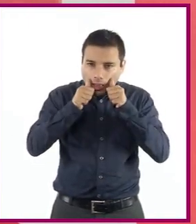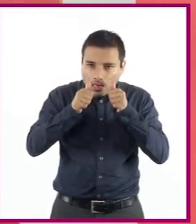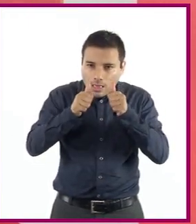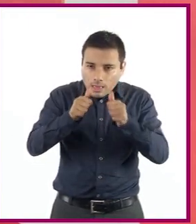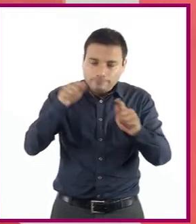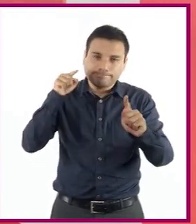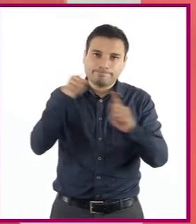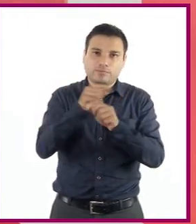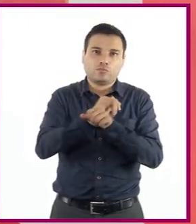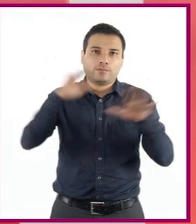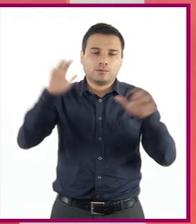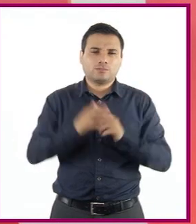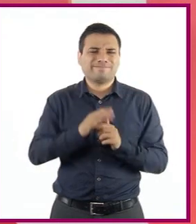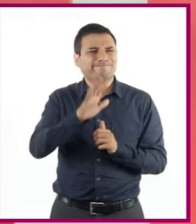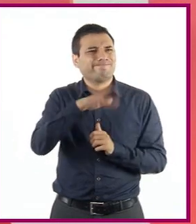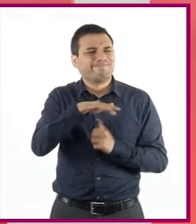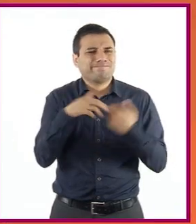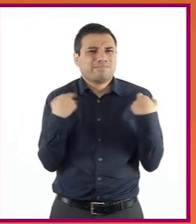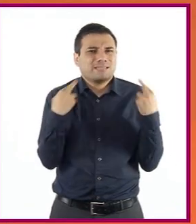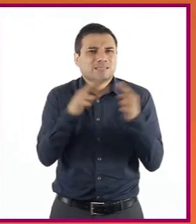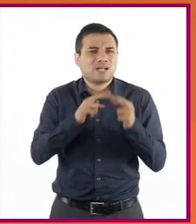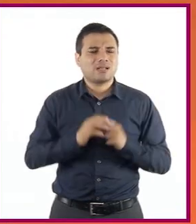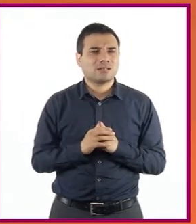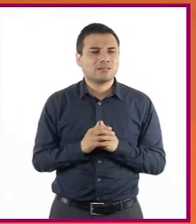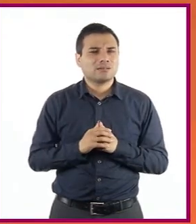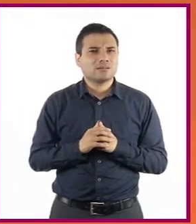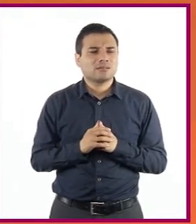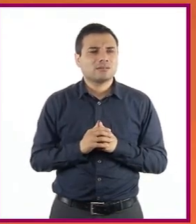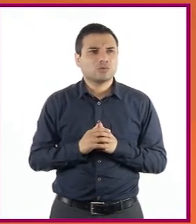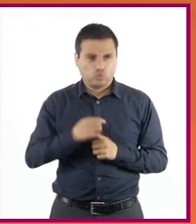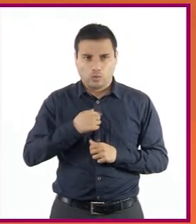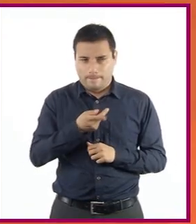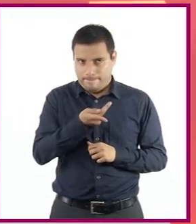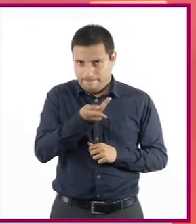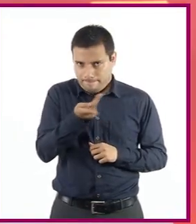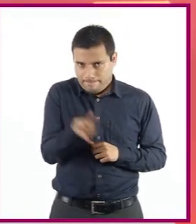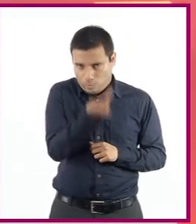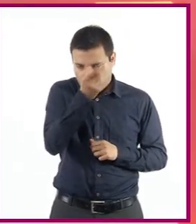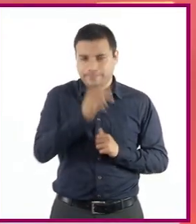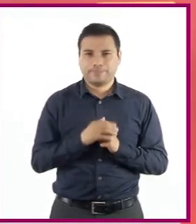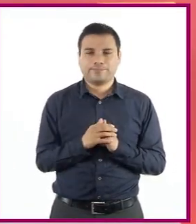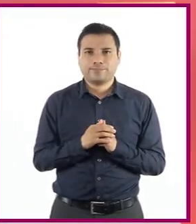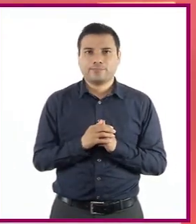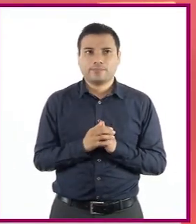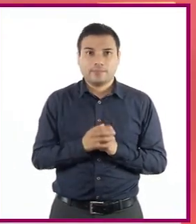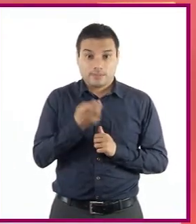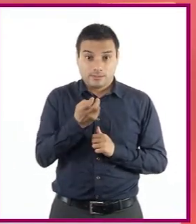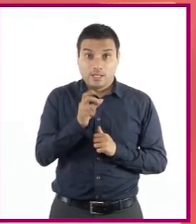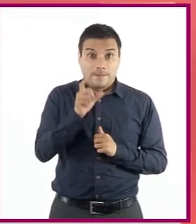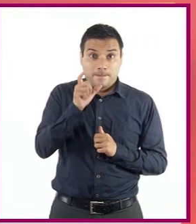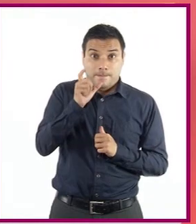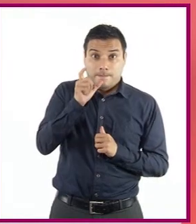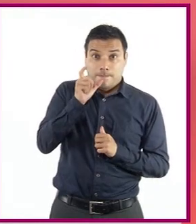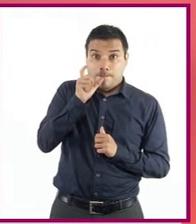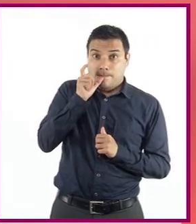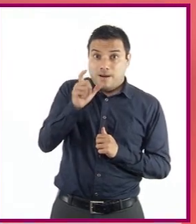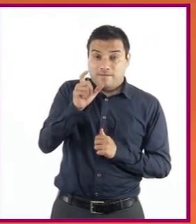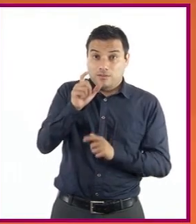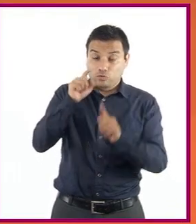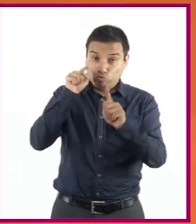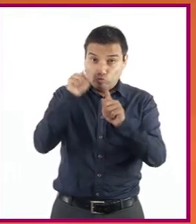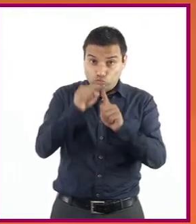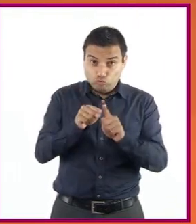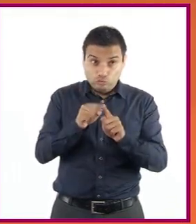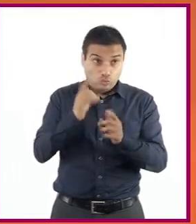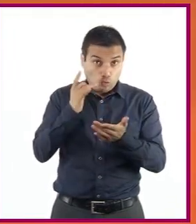resaltar. Profesora, quiero preguntarle, ¿son los únicos marcadores focalizadores que existen?